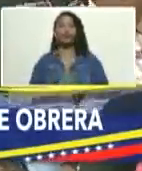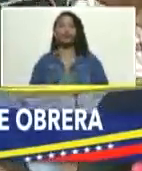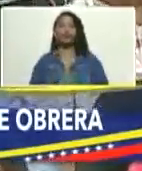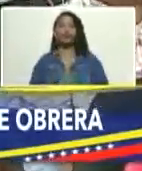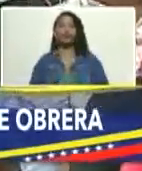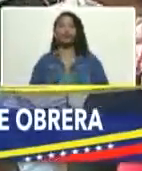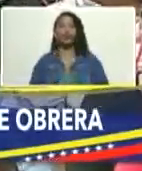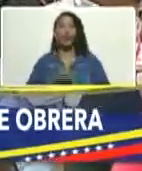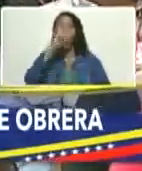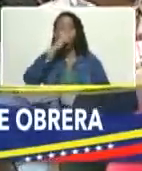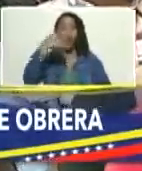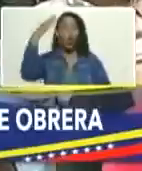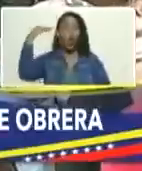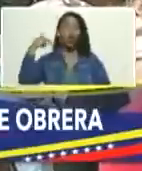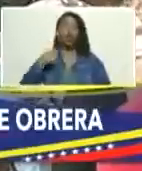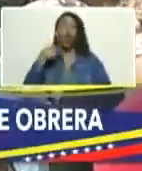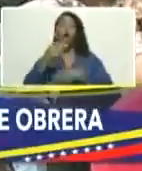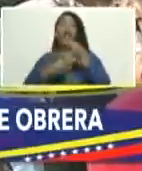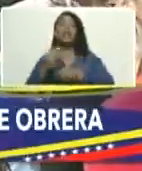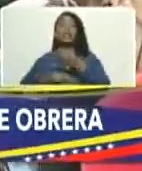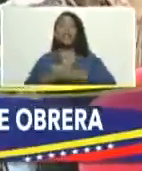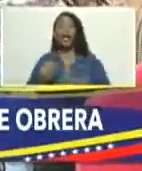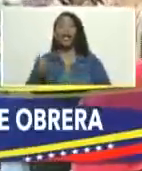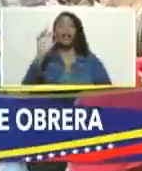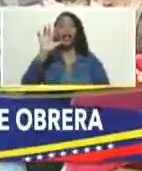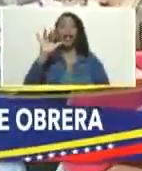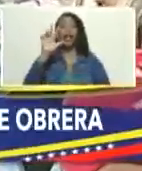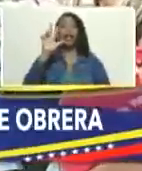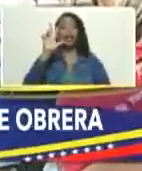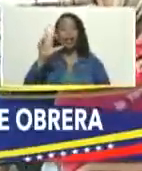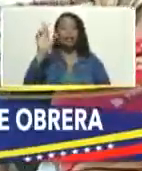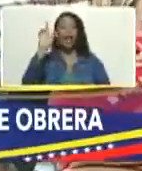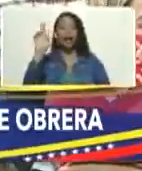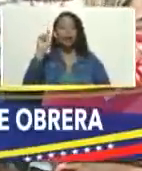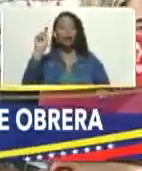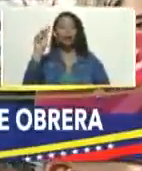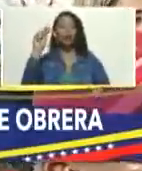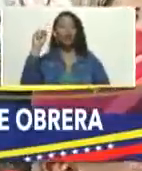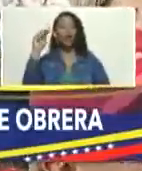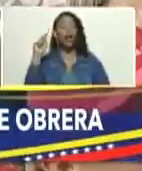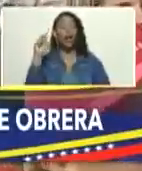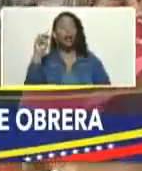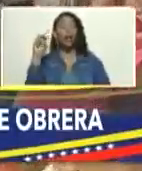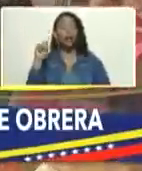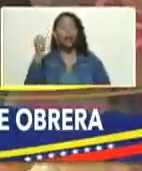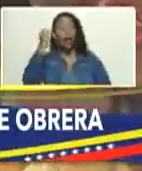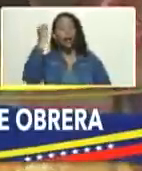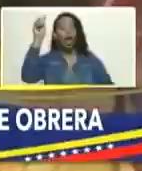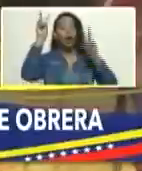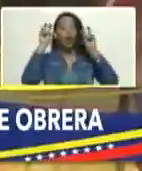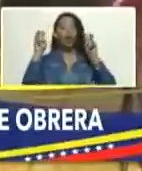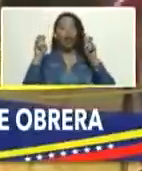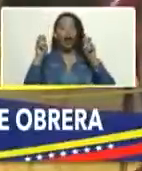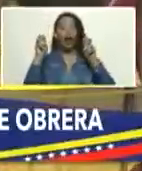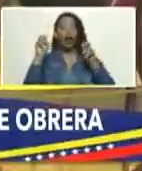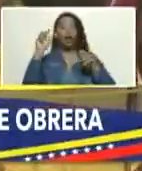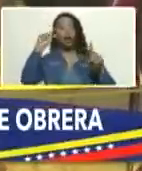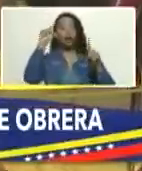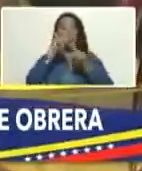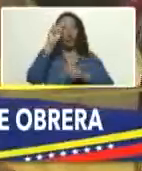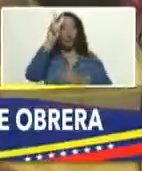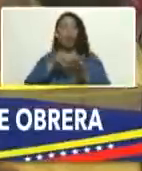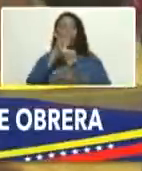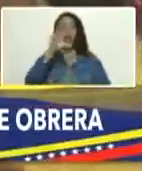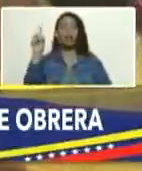Hace un año lancé las 3R.net rumbo al 2030. Las 3R, la resistencia activa